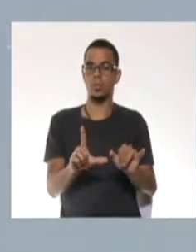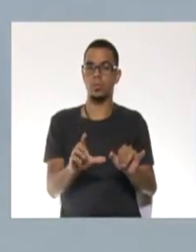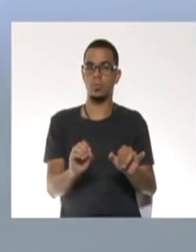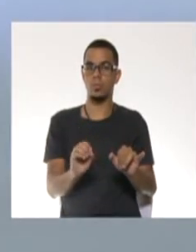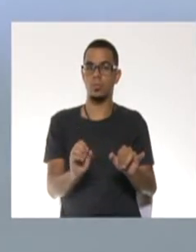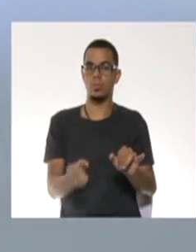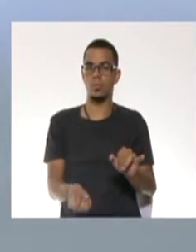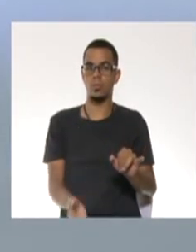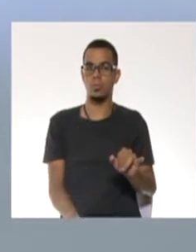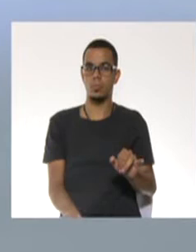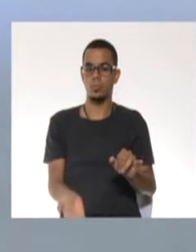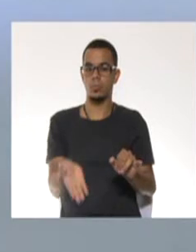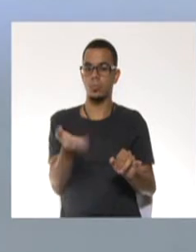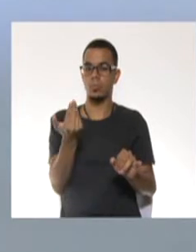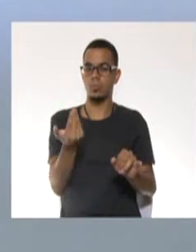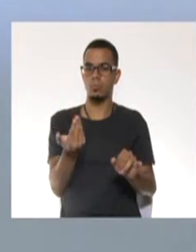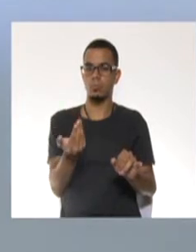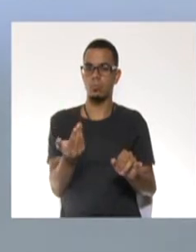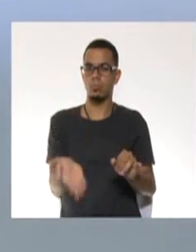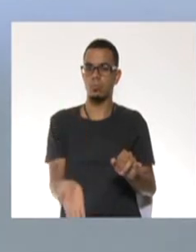lanzamiento